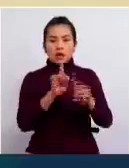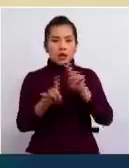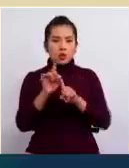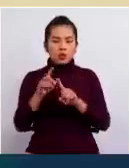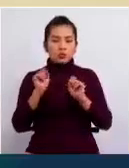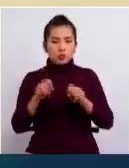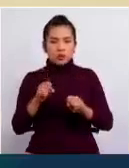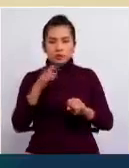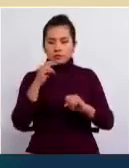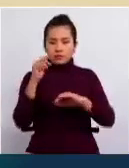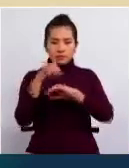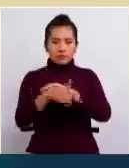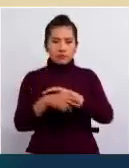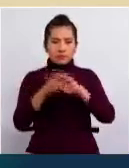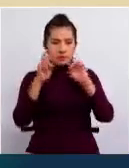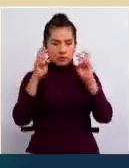resultados